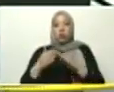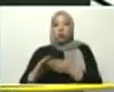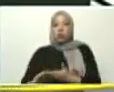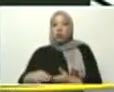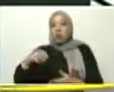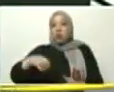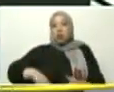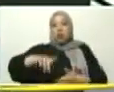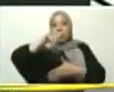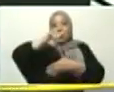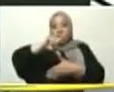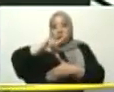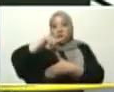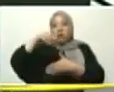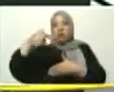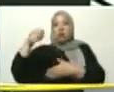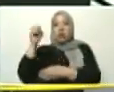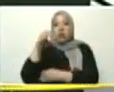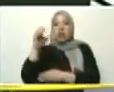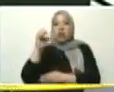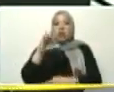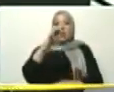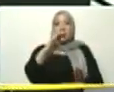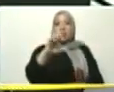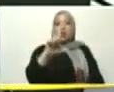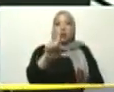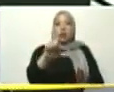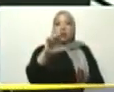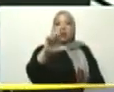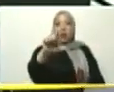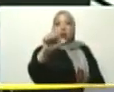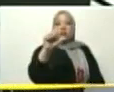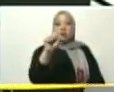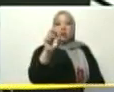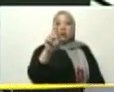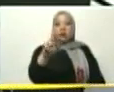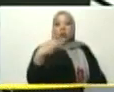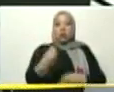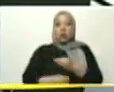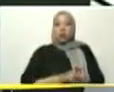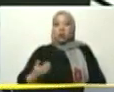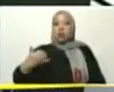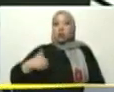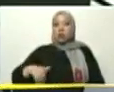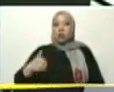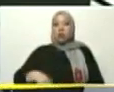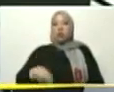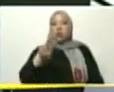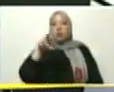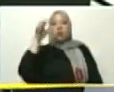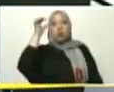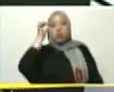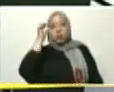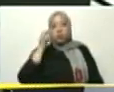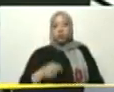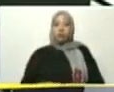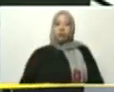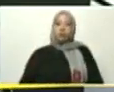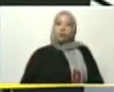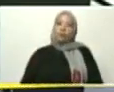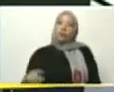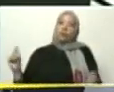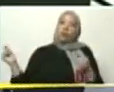Estados Latinoamericanos y Caribeños de la CELAP, que se ha desarrollado en Buenos Aires durante 2 días. Hoy tuvo